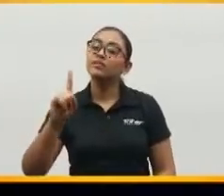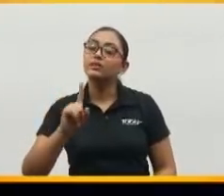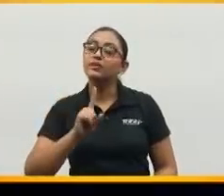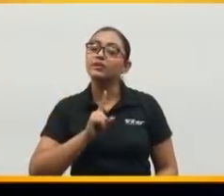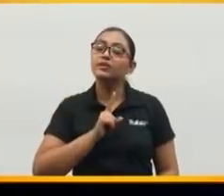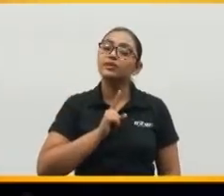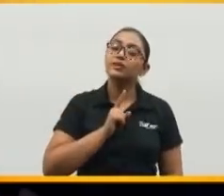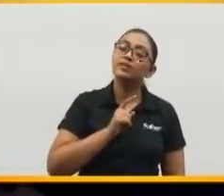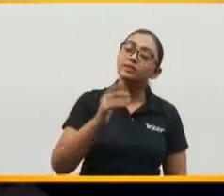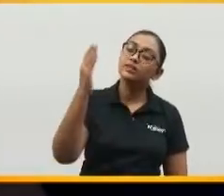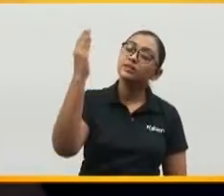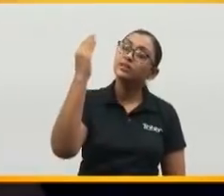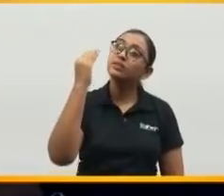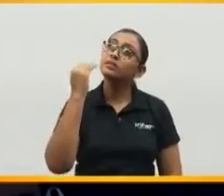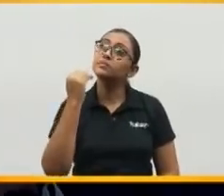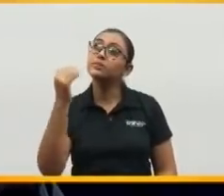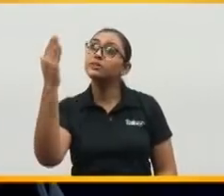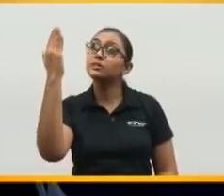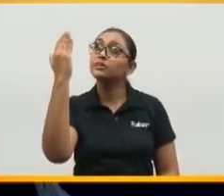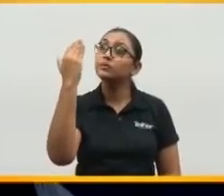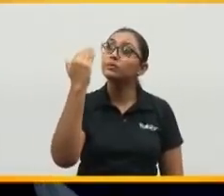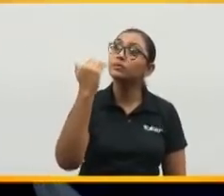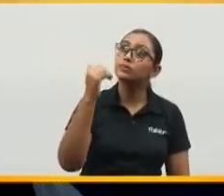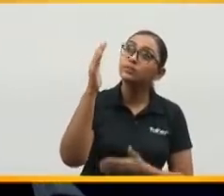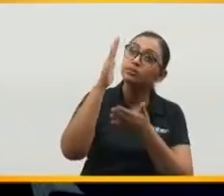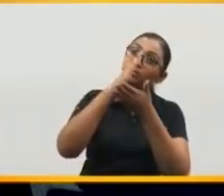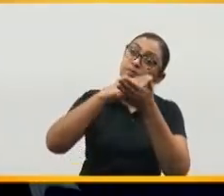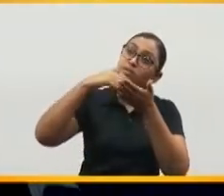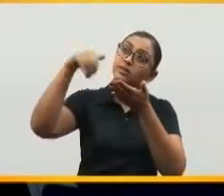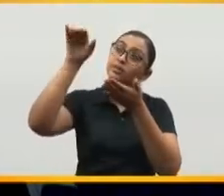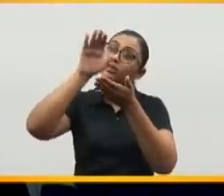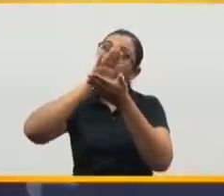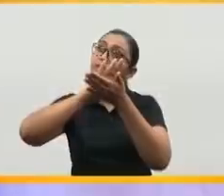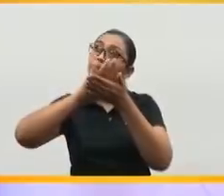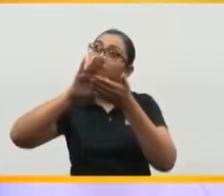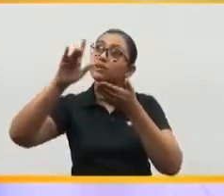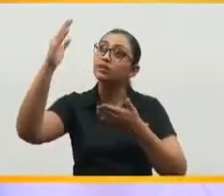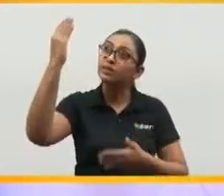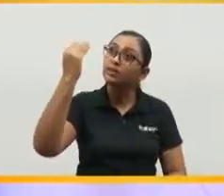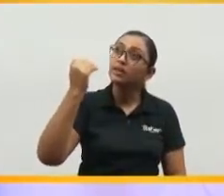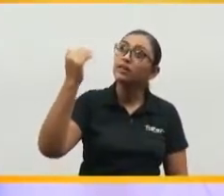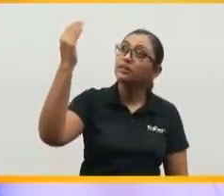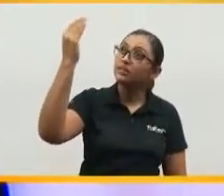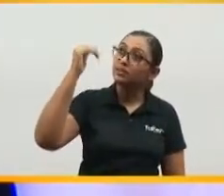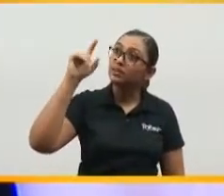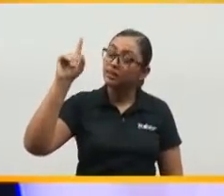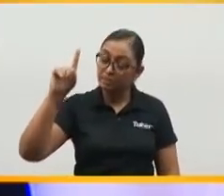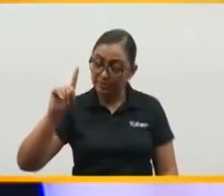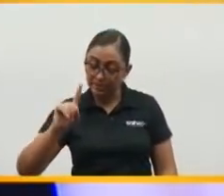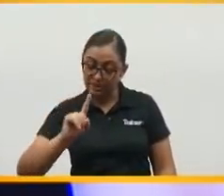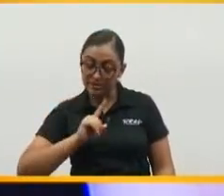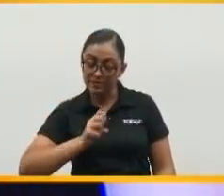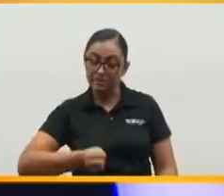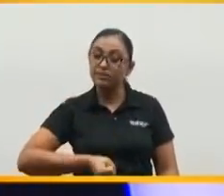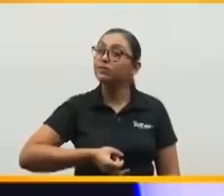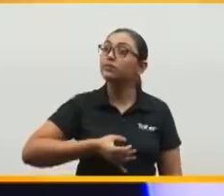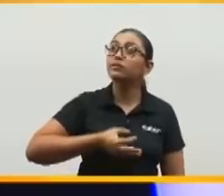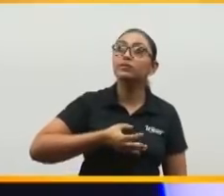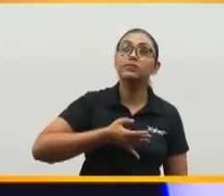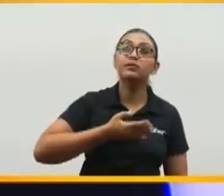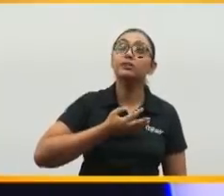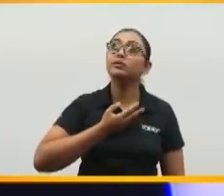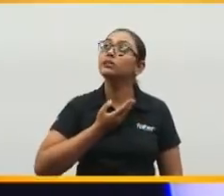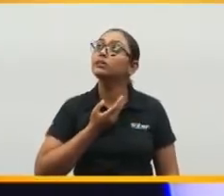unción. Ven, Espíritu, ven y lléname,